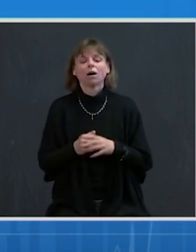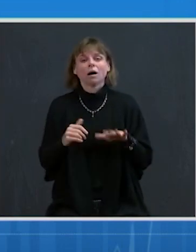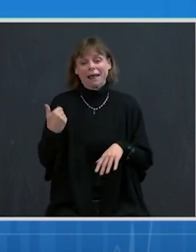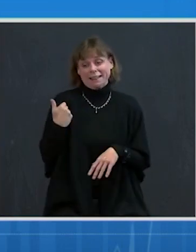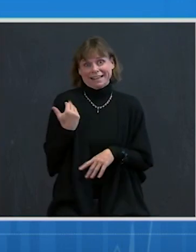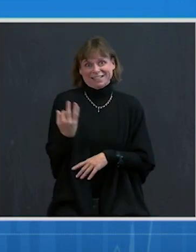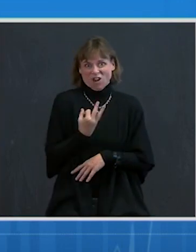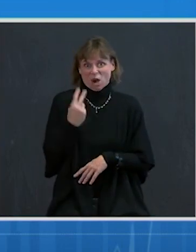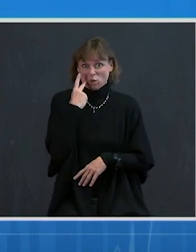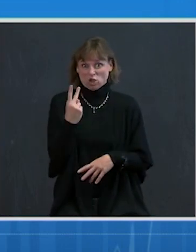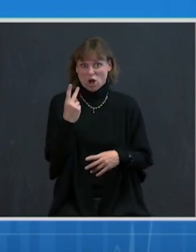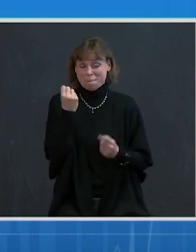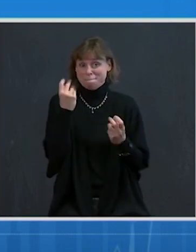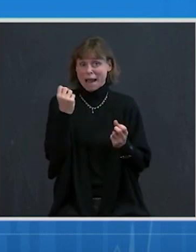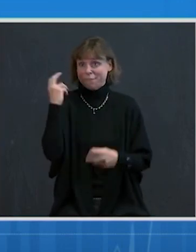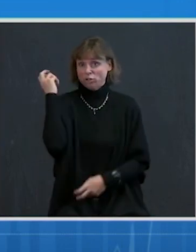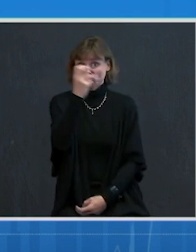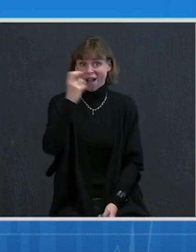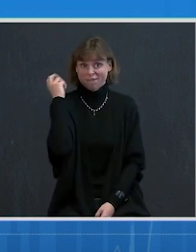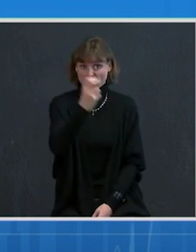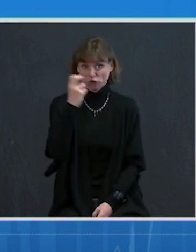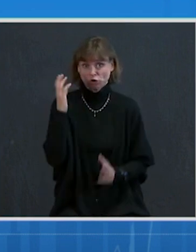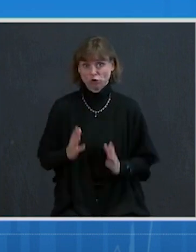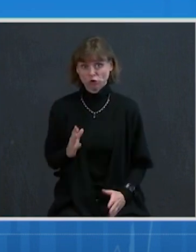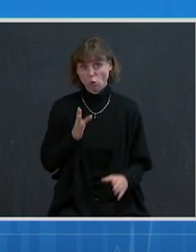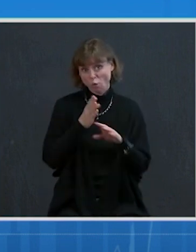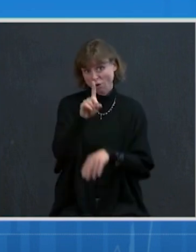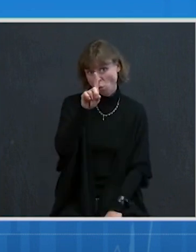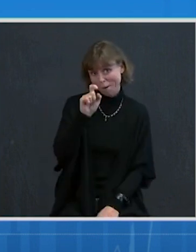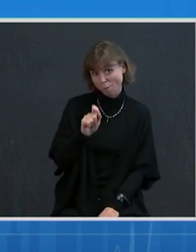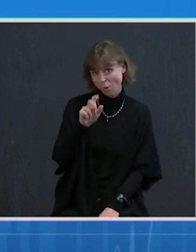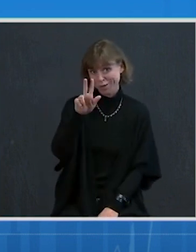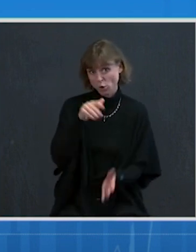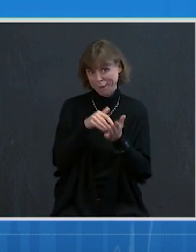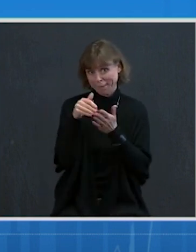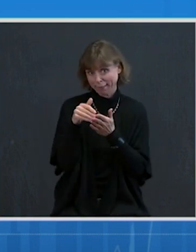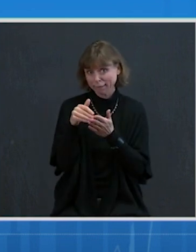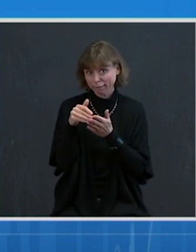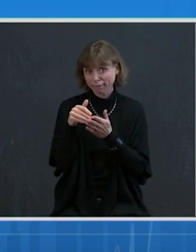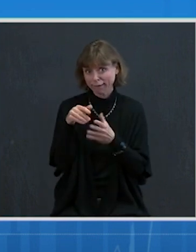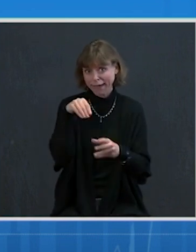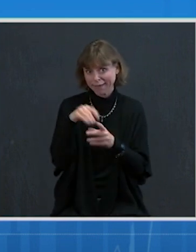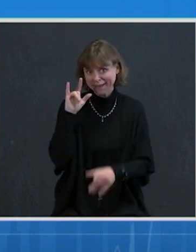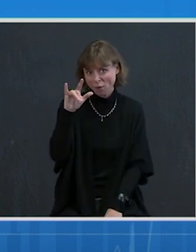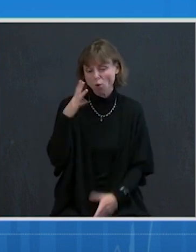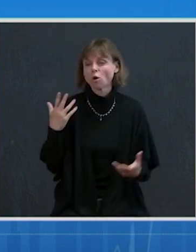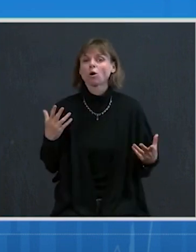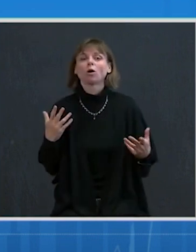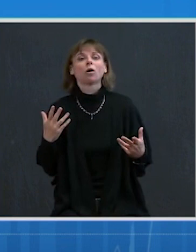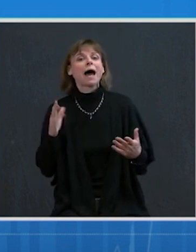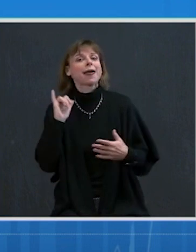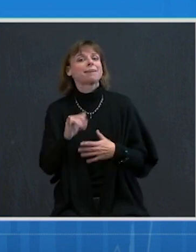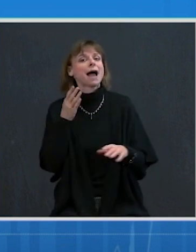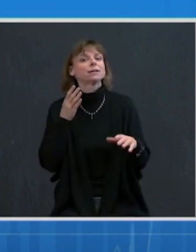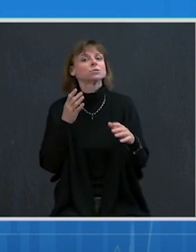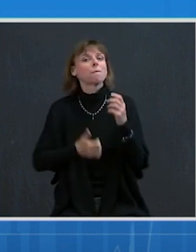vimos más viajeros pasar por nuestros aeropuertos, por encima de 1.300.000. Esta es la mayor cantidad de viajeros que hemos tenido en un solo día desde el